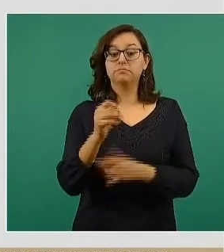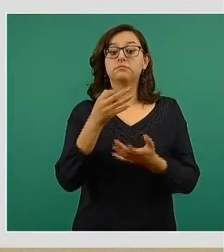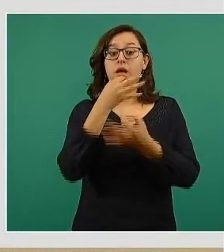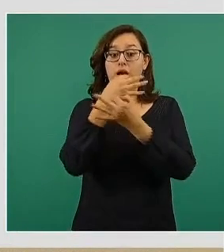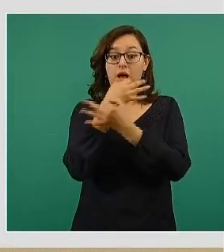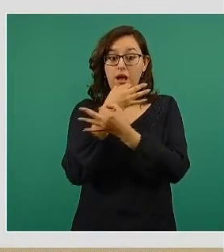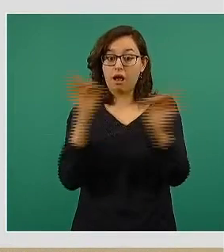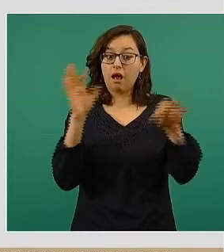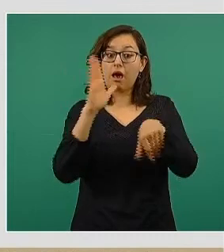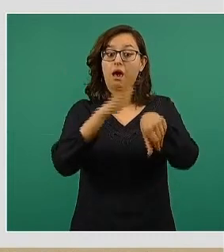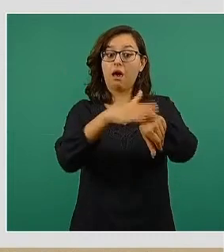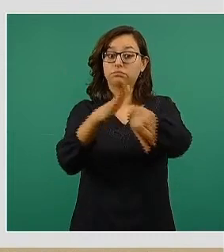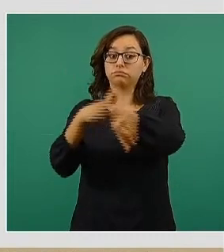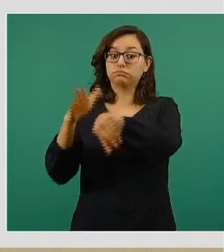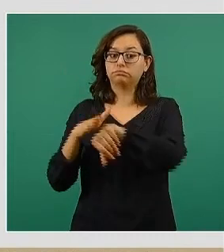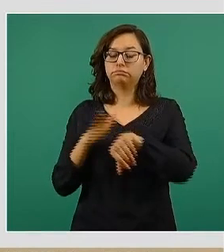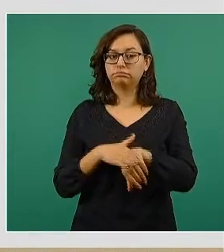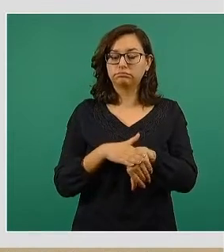casos asociados